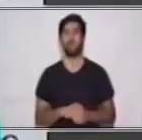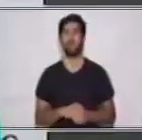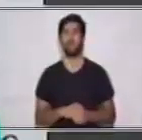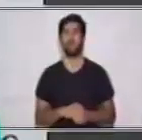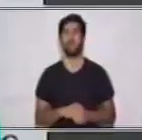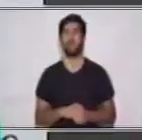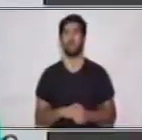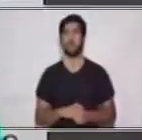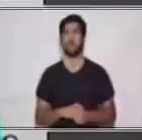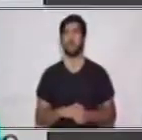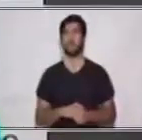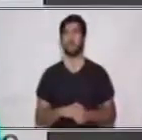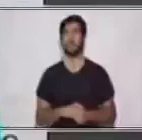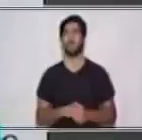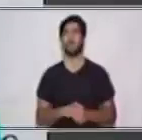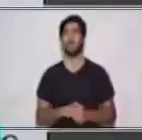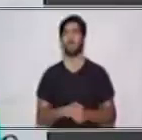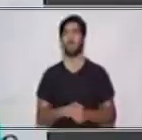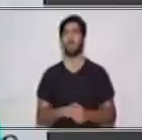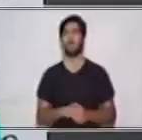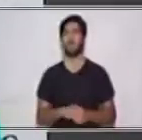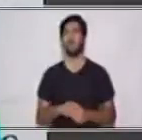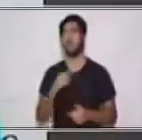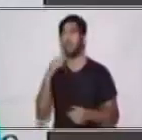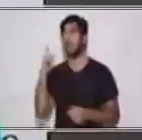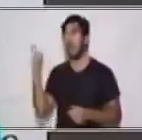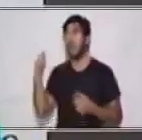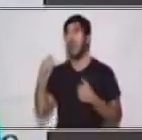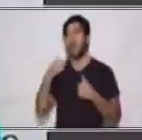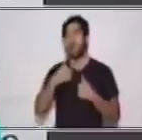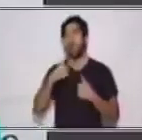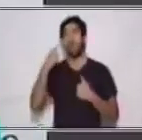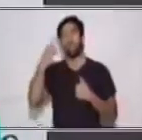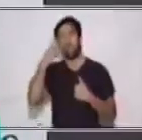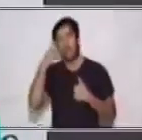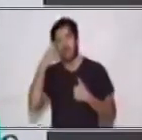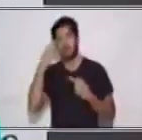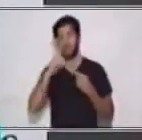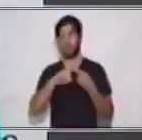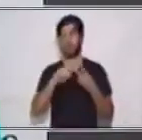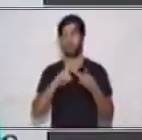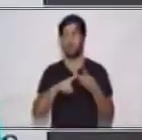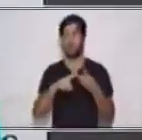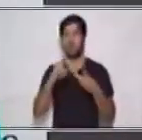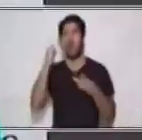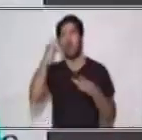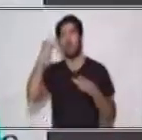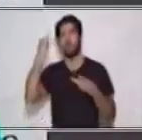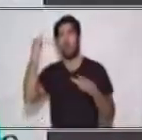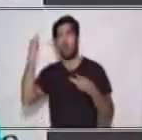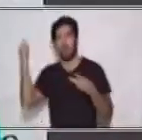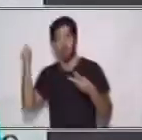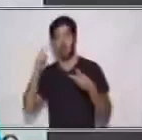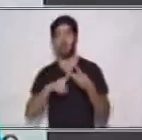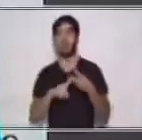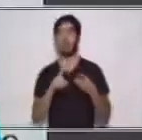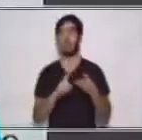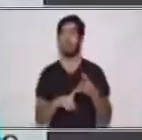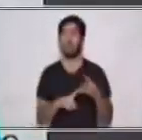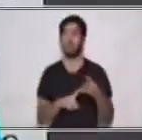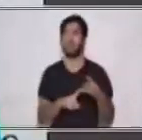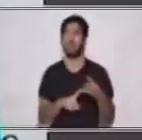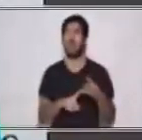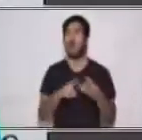Muy bien, podemos utilizar pienso, también imaginamos. Entonces acá tenemos